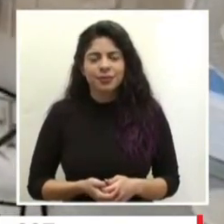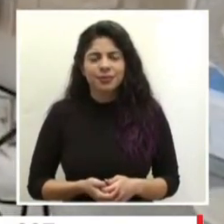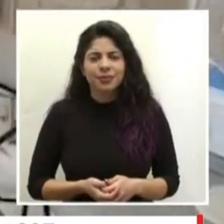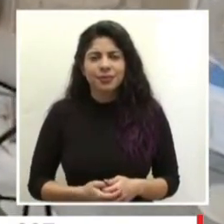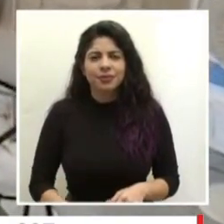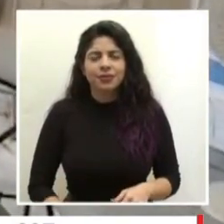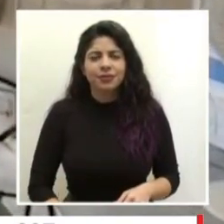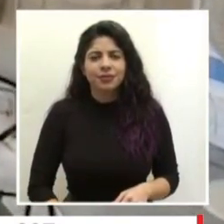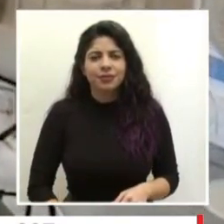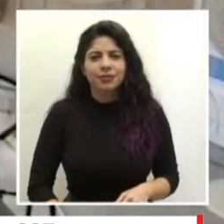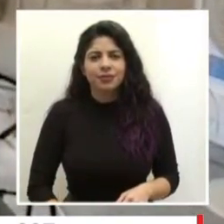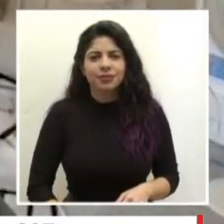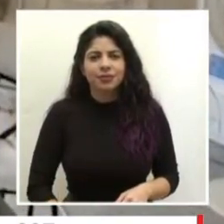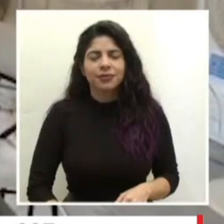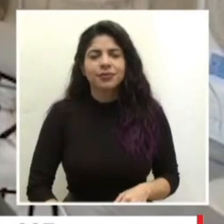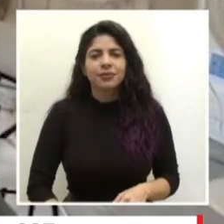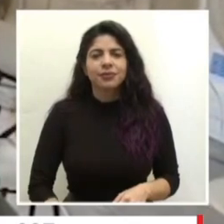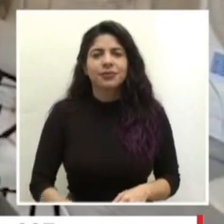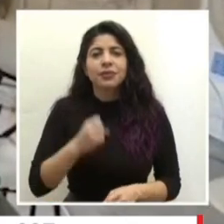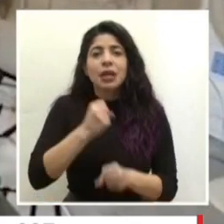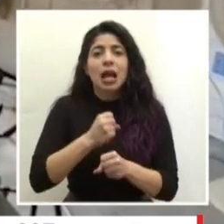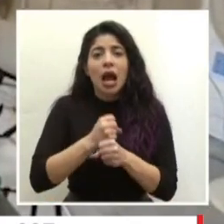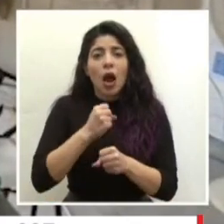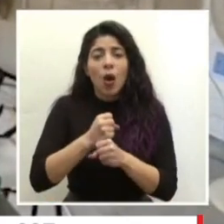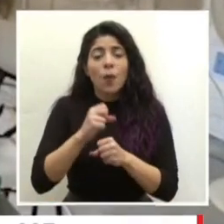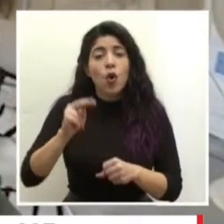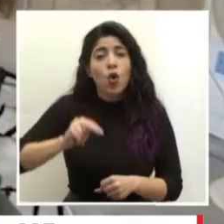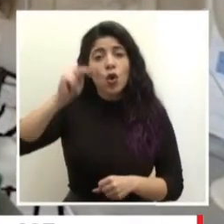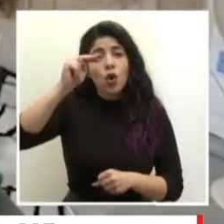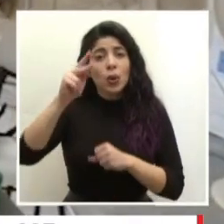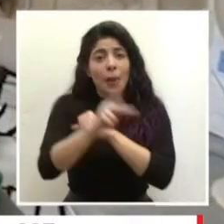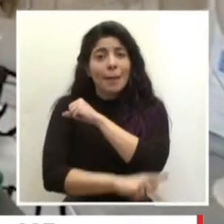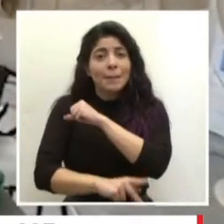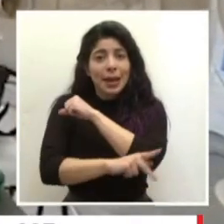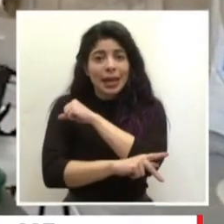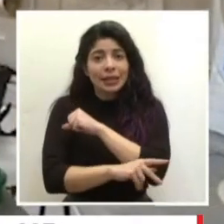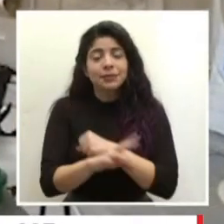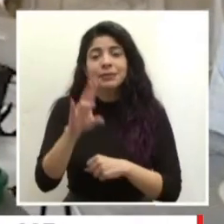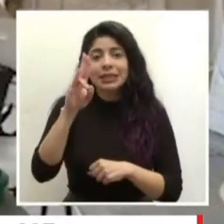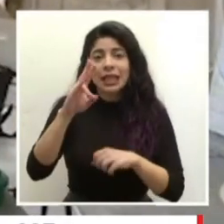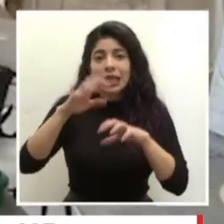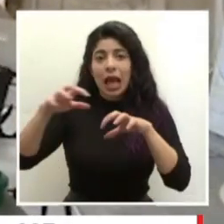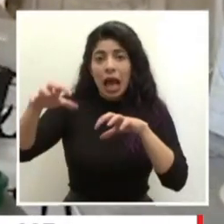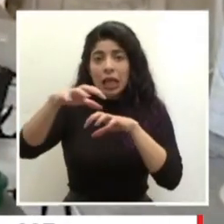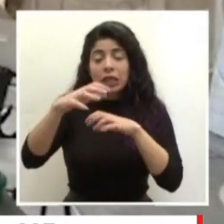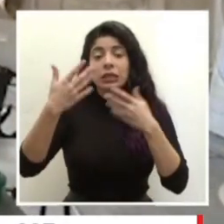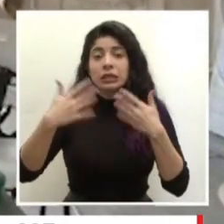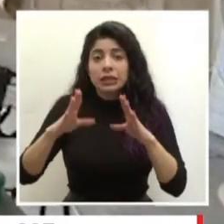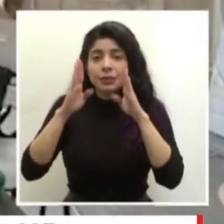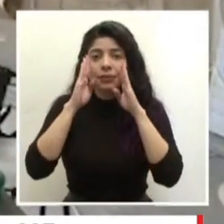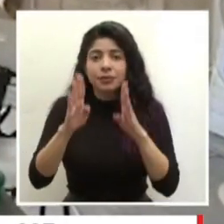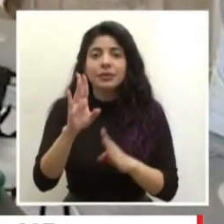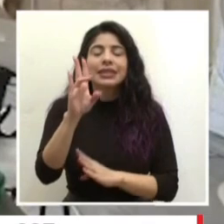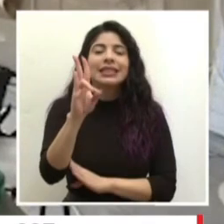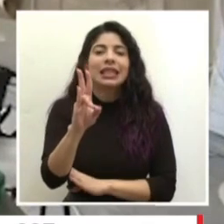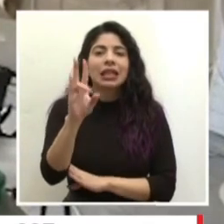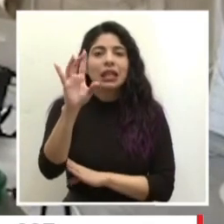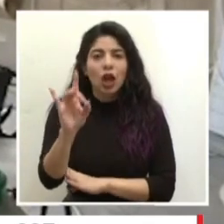Labor operativa que se está realizando en el sector norte del país, en los 7 cantones, se han abordado ya